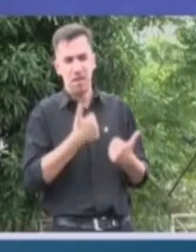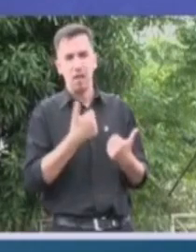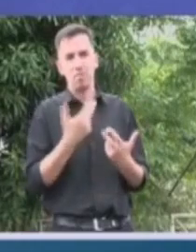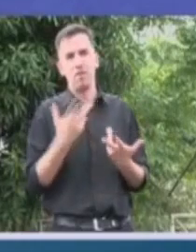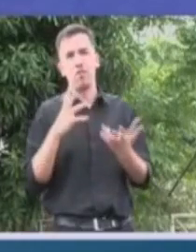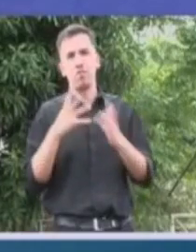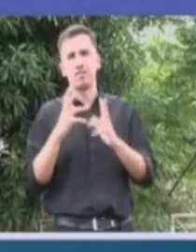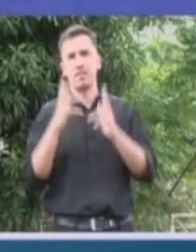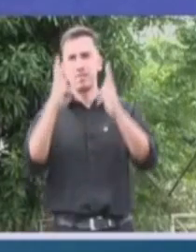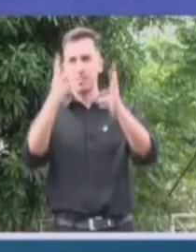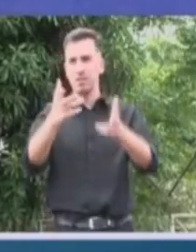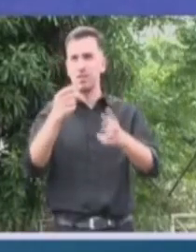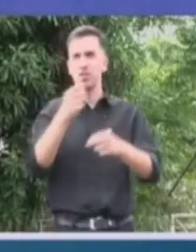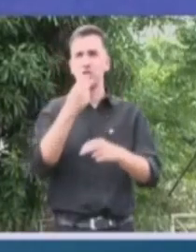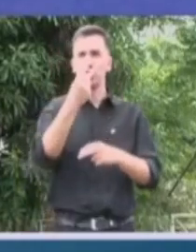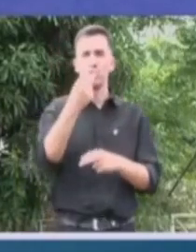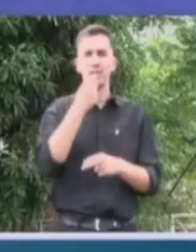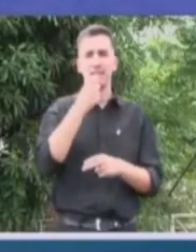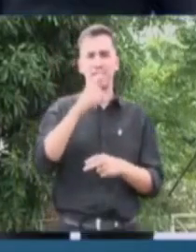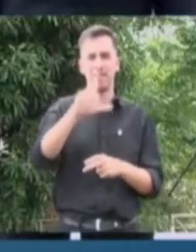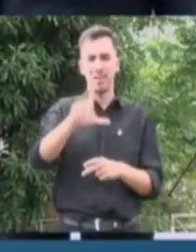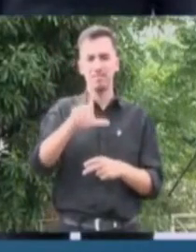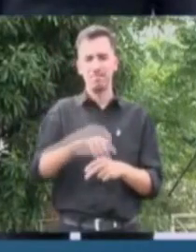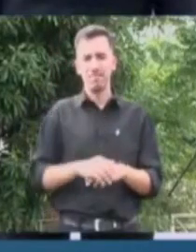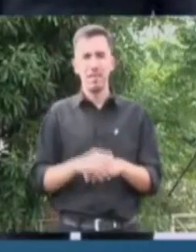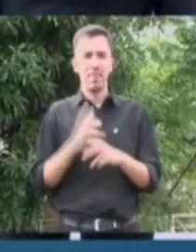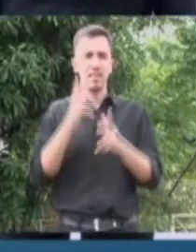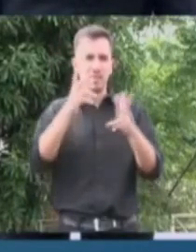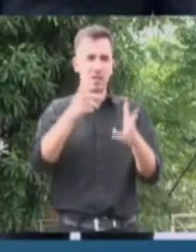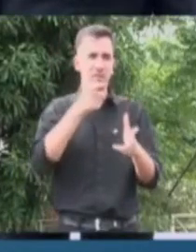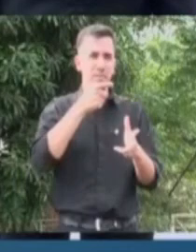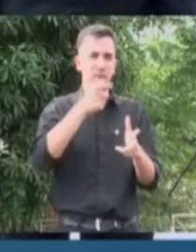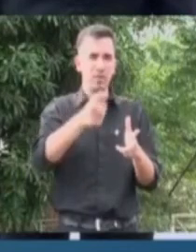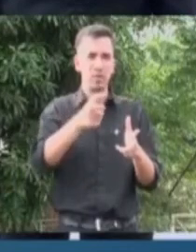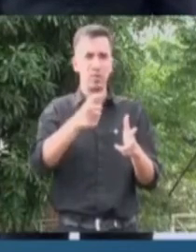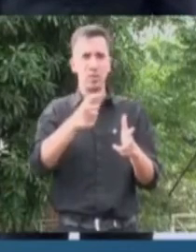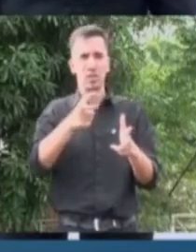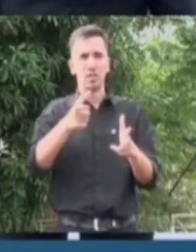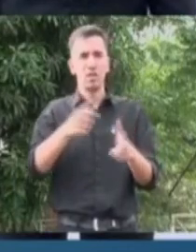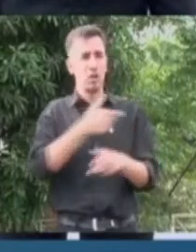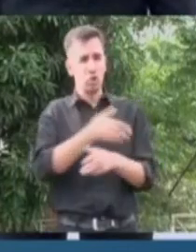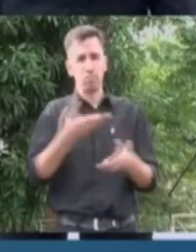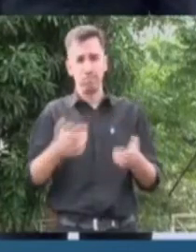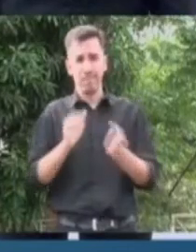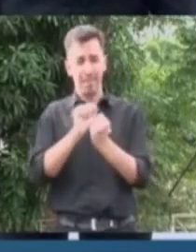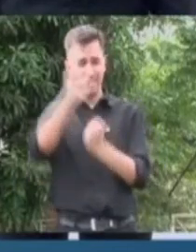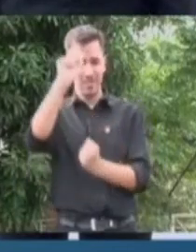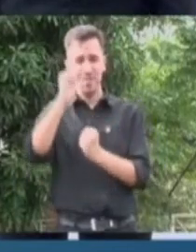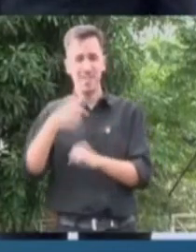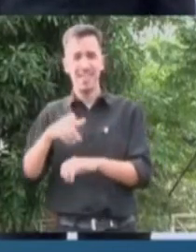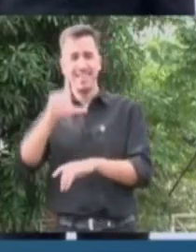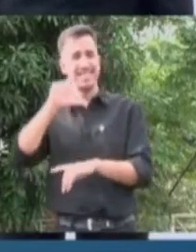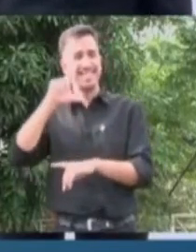de expresar un 2 de abril algunas palabras para un egresado del Liceo Naval Militar, Almirante